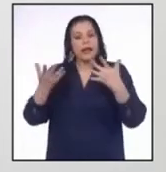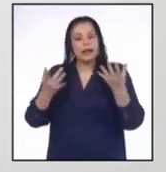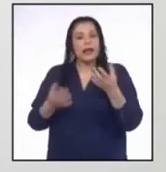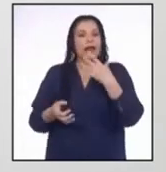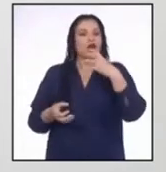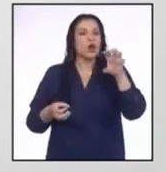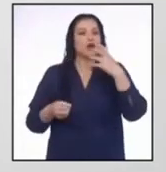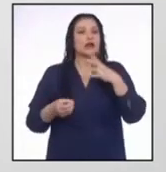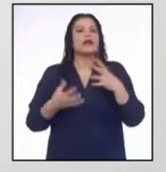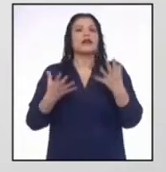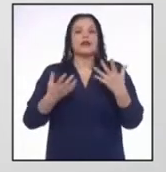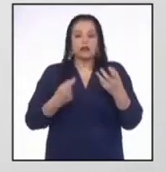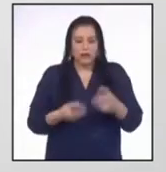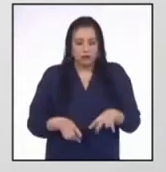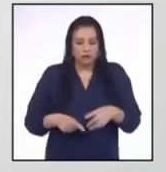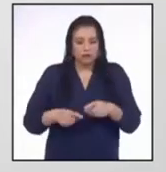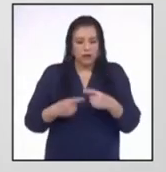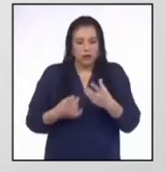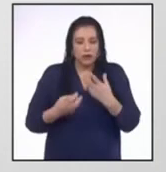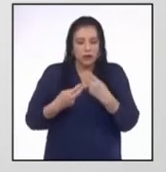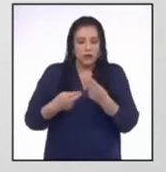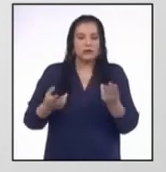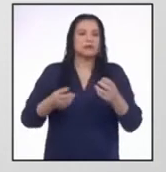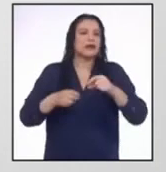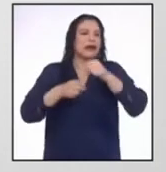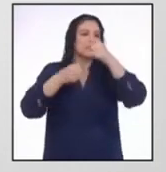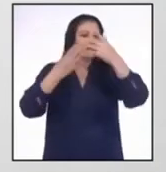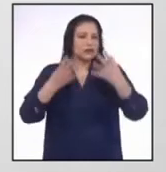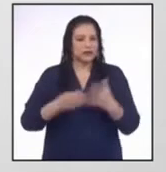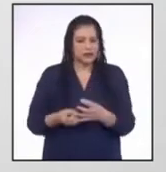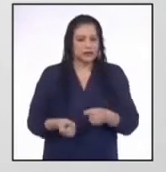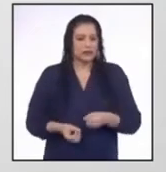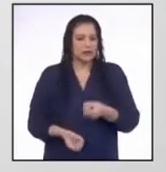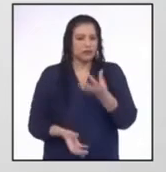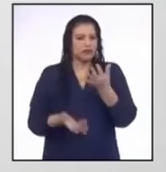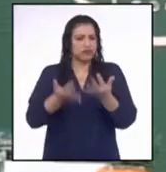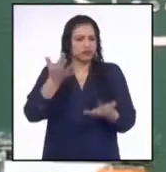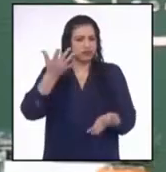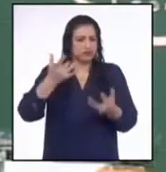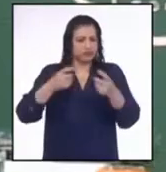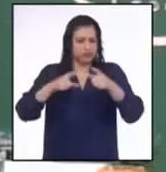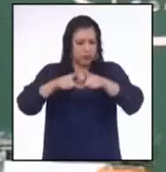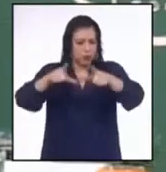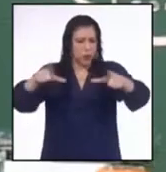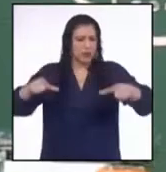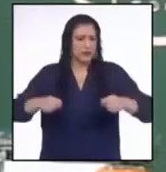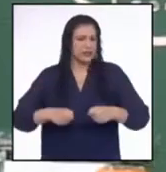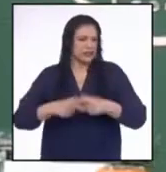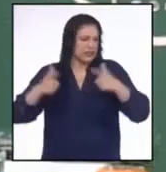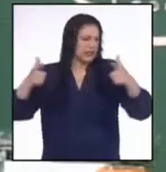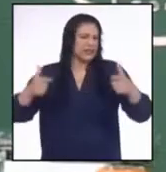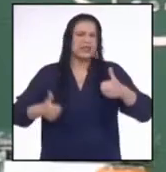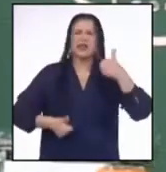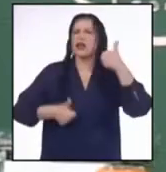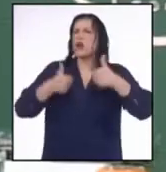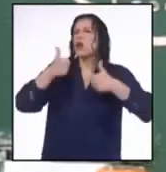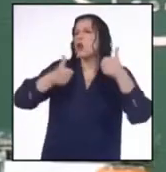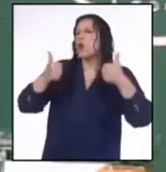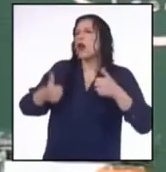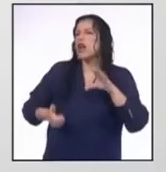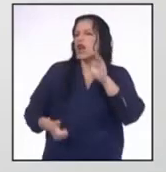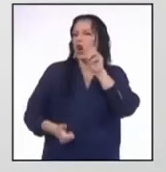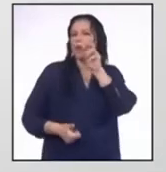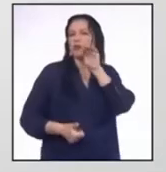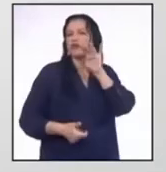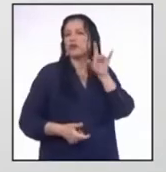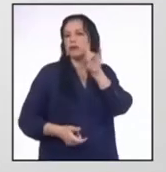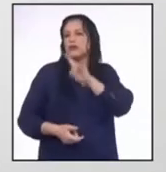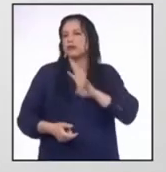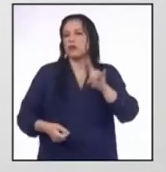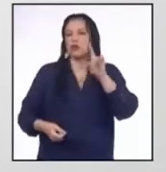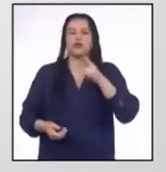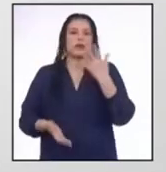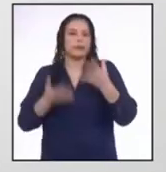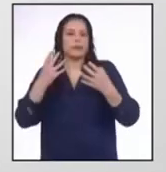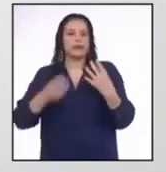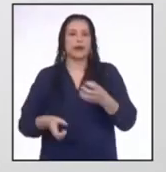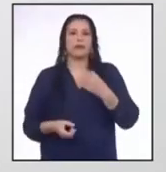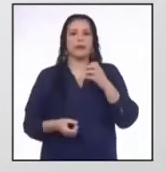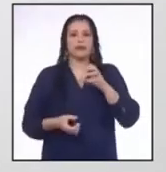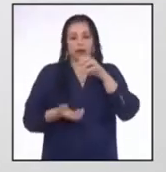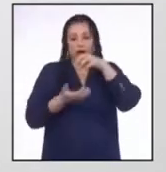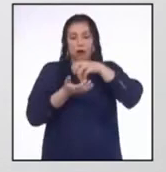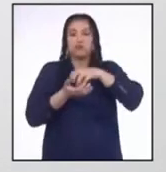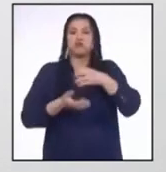produce al quemar determinados combustibles en grandes calderas. ¿Qué tipo de combustibles se utilizan? Puede ser